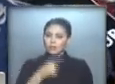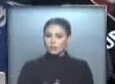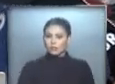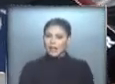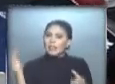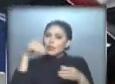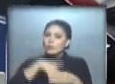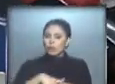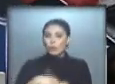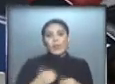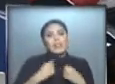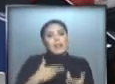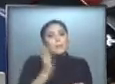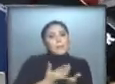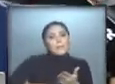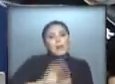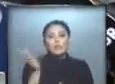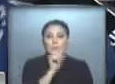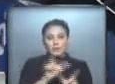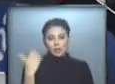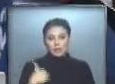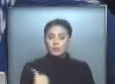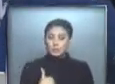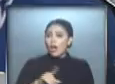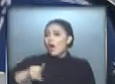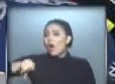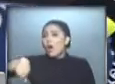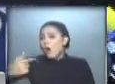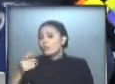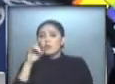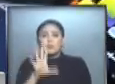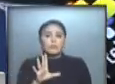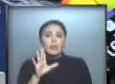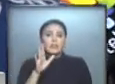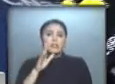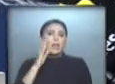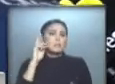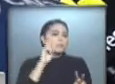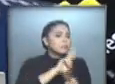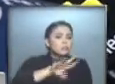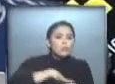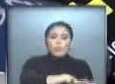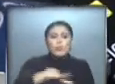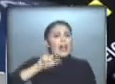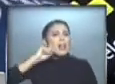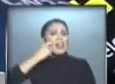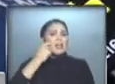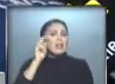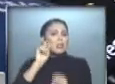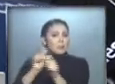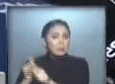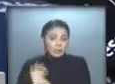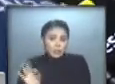inclusión, para seguirle devolviendo derechos a los argentinos. Otros dedicaron a hacer trabajo de superficie, de que esté lindo, de que esté embellecido,